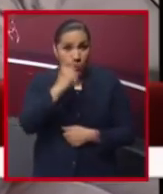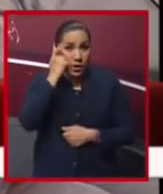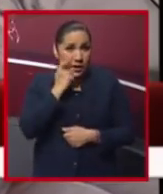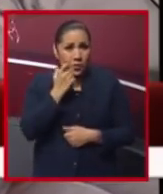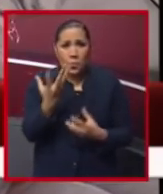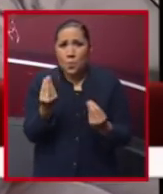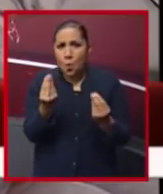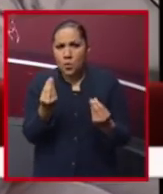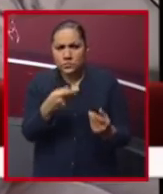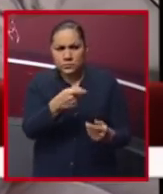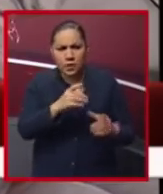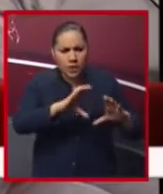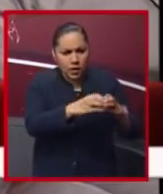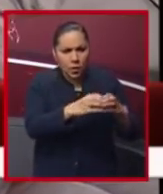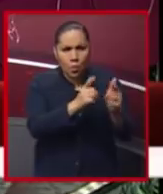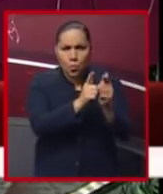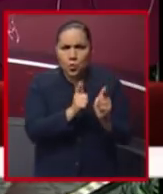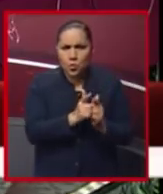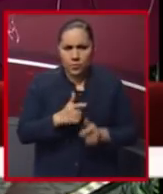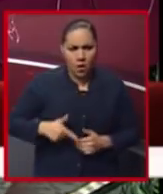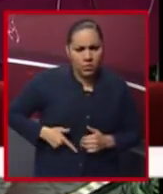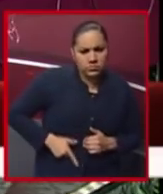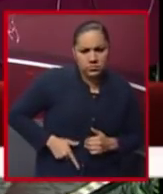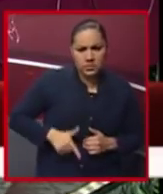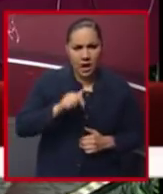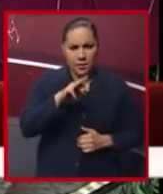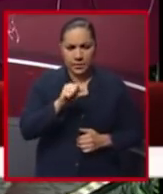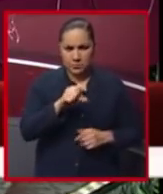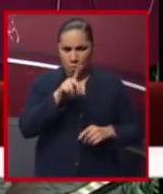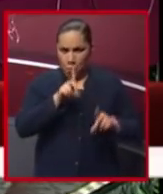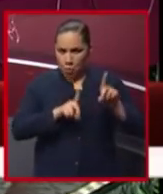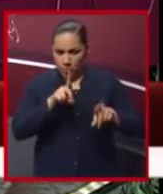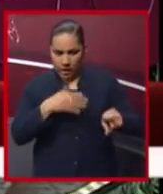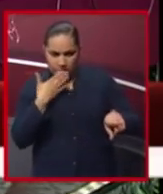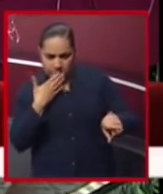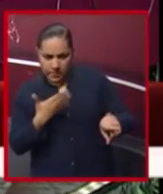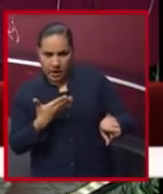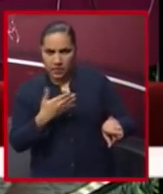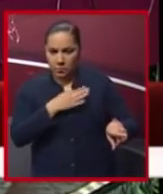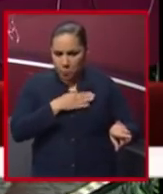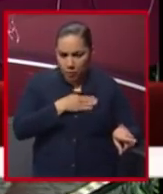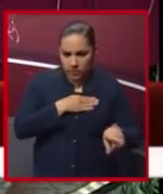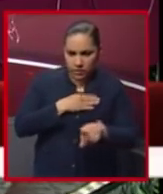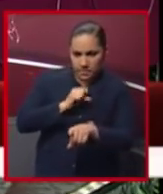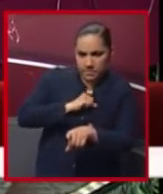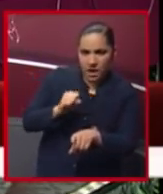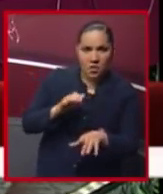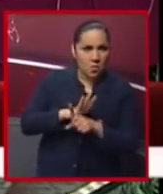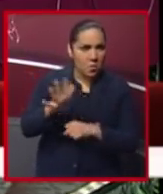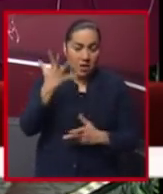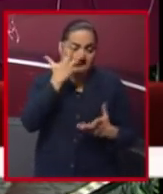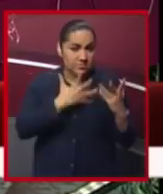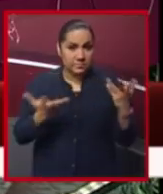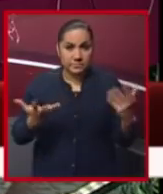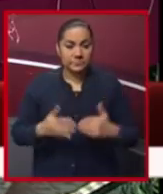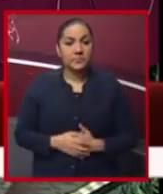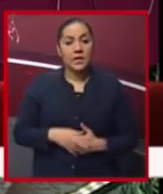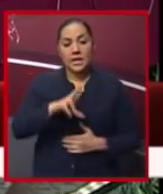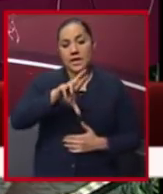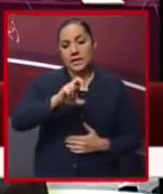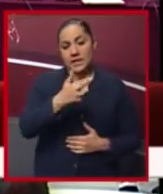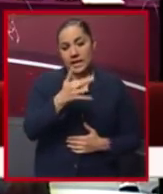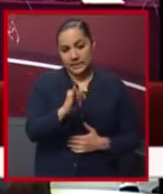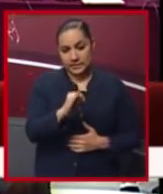son buenos y cuáles son los malos. Por su parte, el académico Mario Recchi señaló que los altos niveles de impunidad han permitido que en